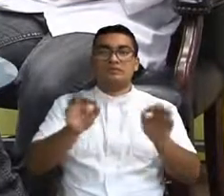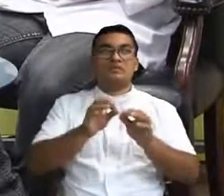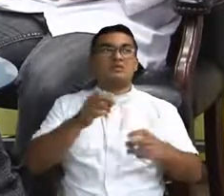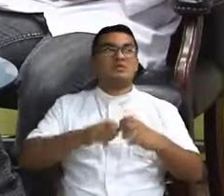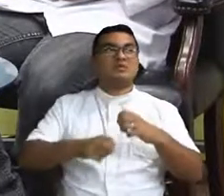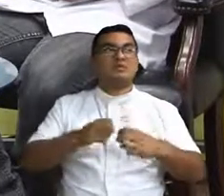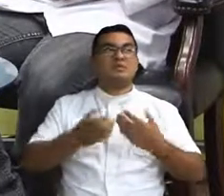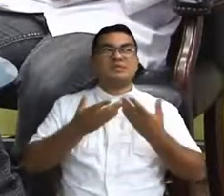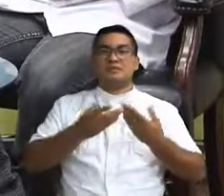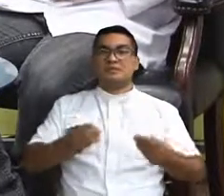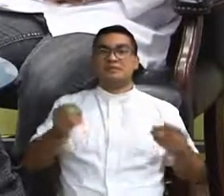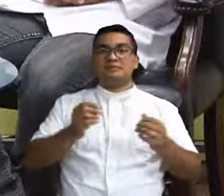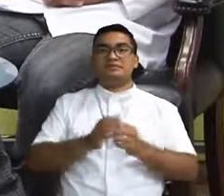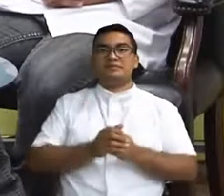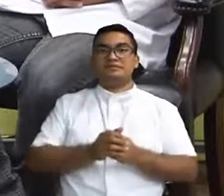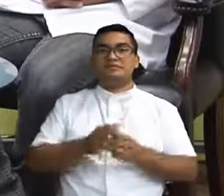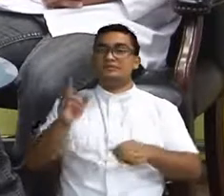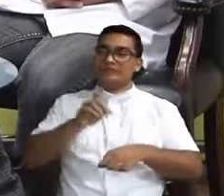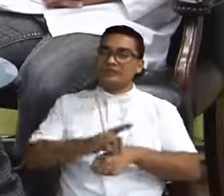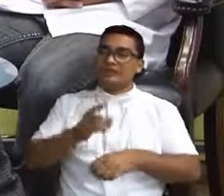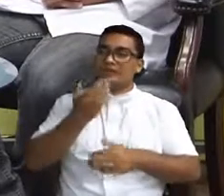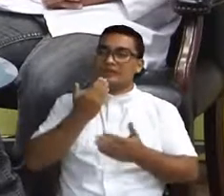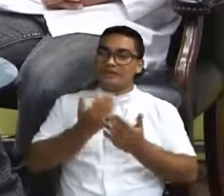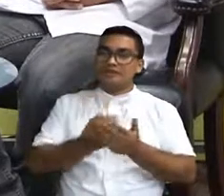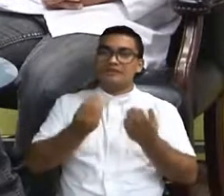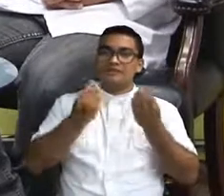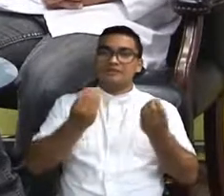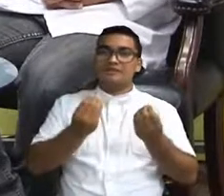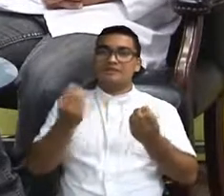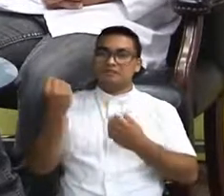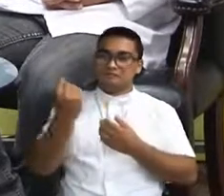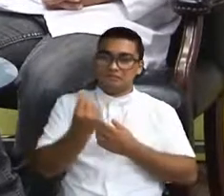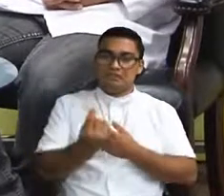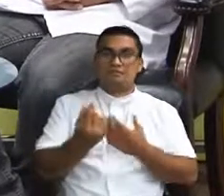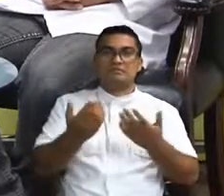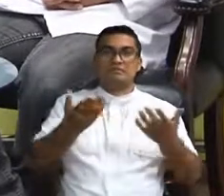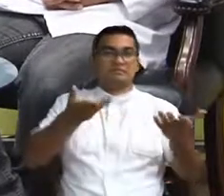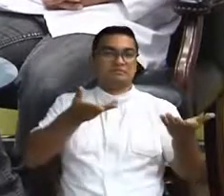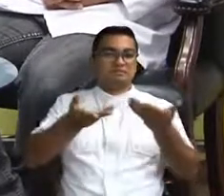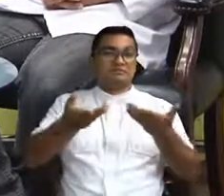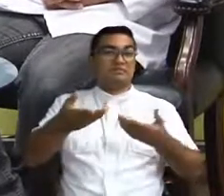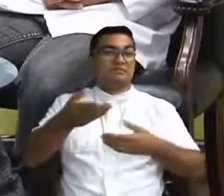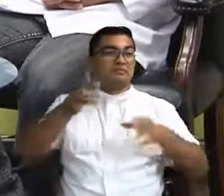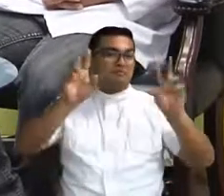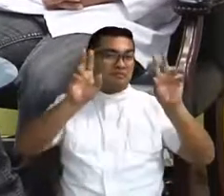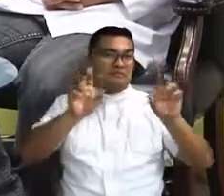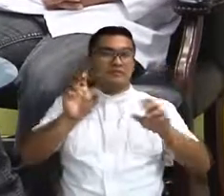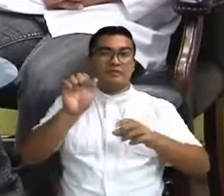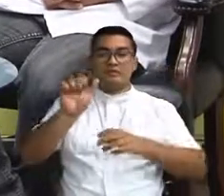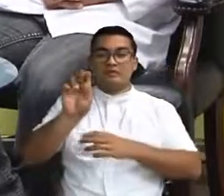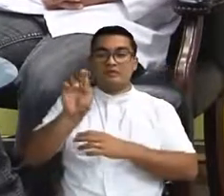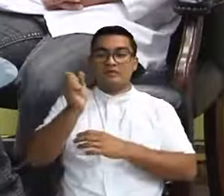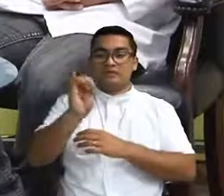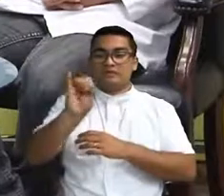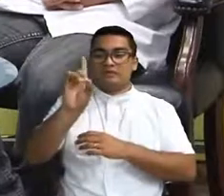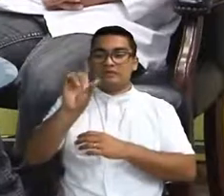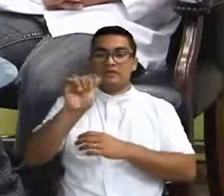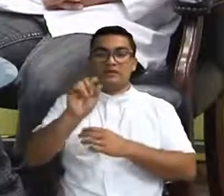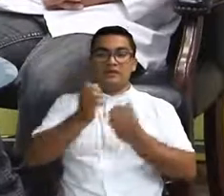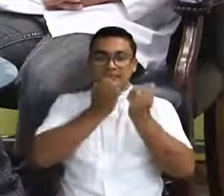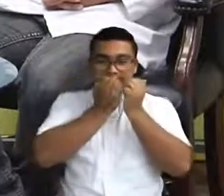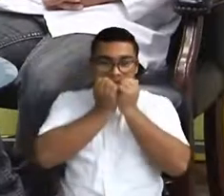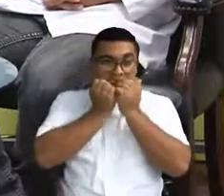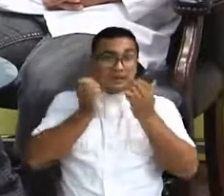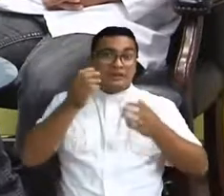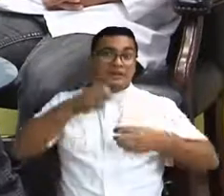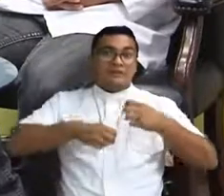que le está pasando. Ok, doctor, muchísimas gracias por haber compartido con nosotros sobre este tema bien importante, que es el trastorno de la